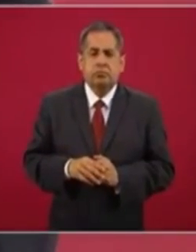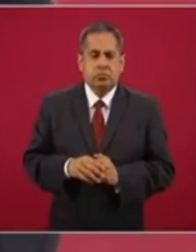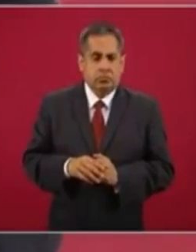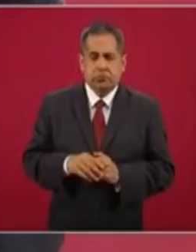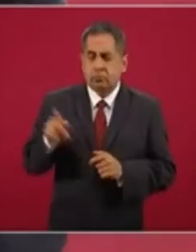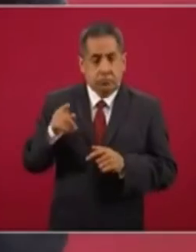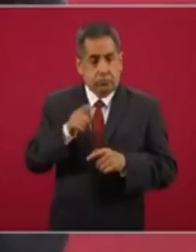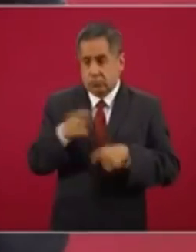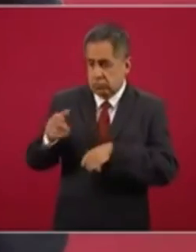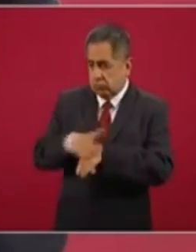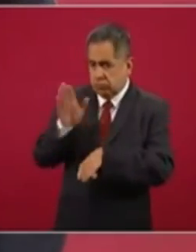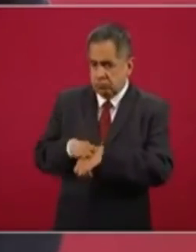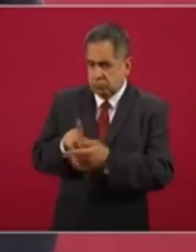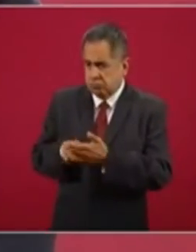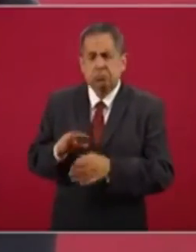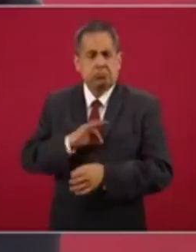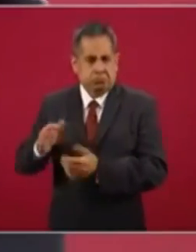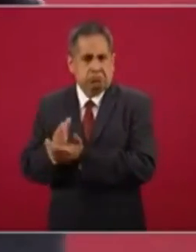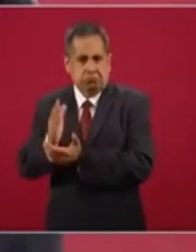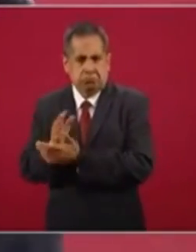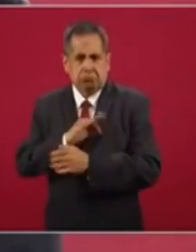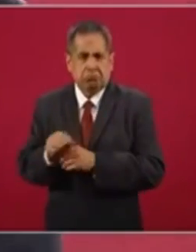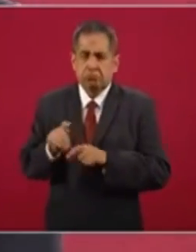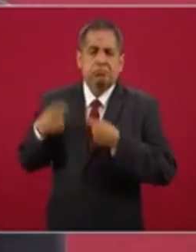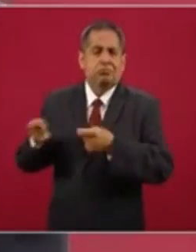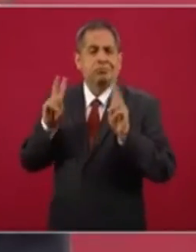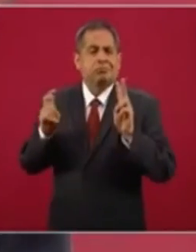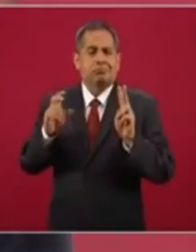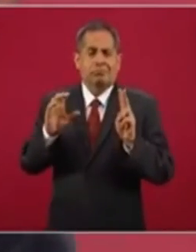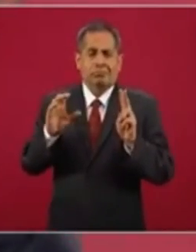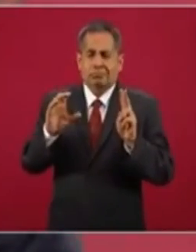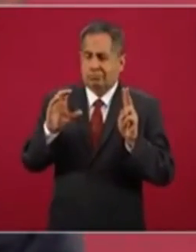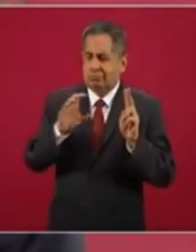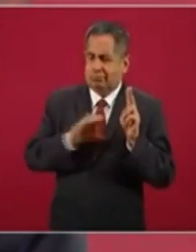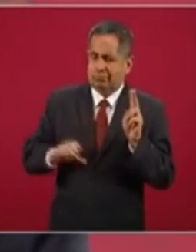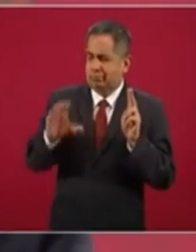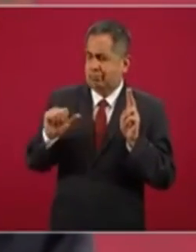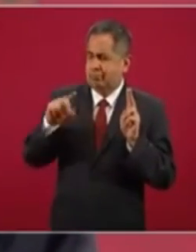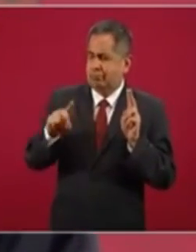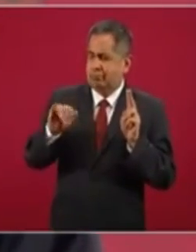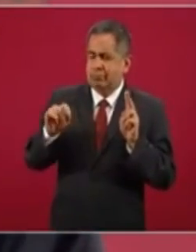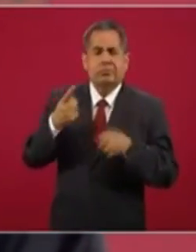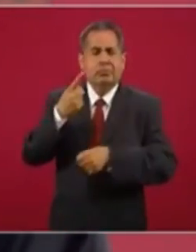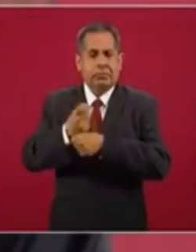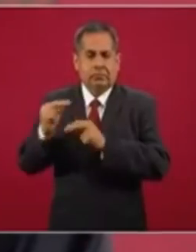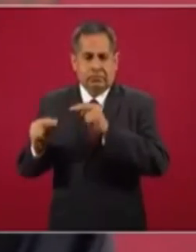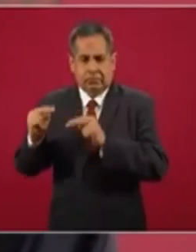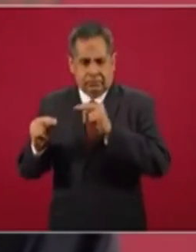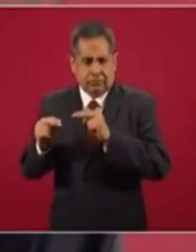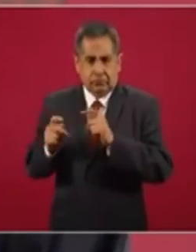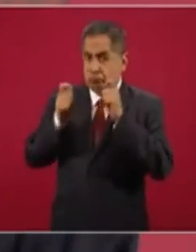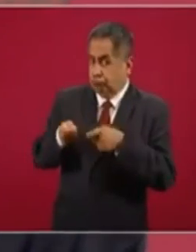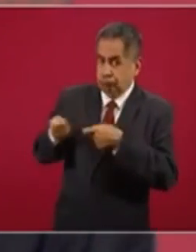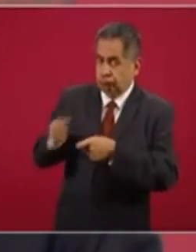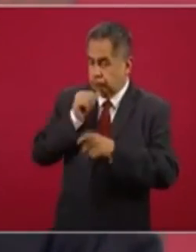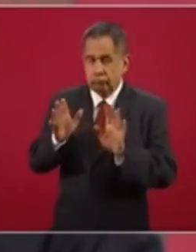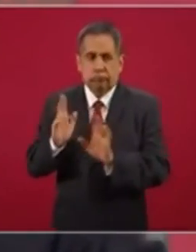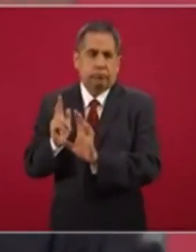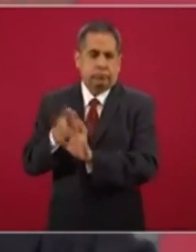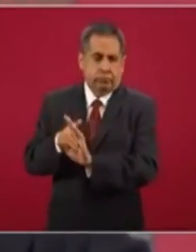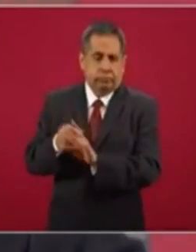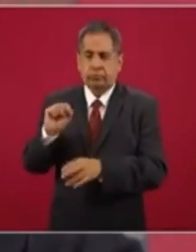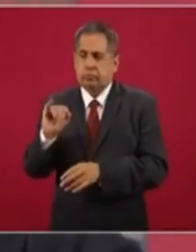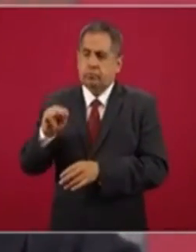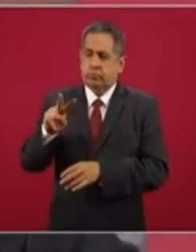la calificaron como candidata. Es el primer nivel, candidata a investigadora, ya perteneciendo al